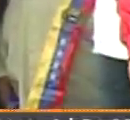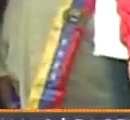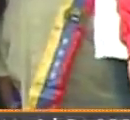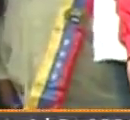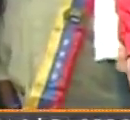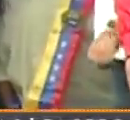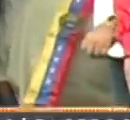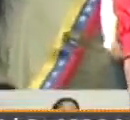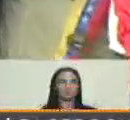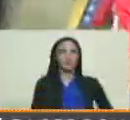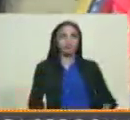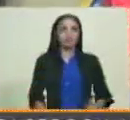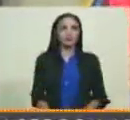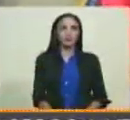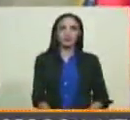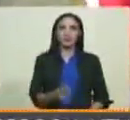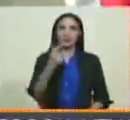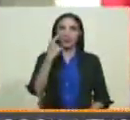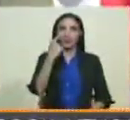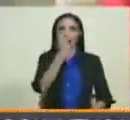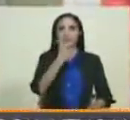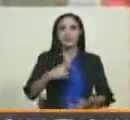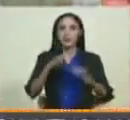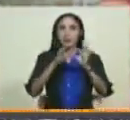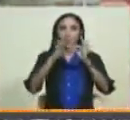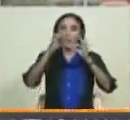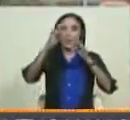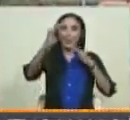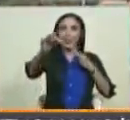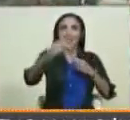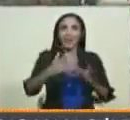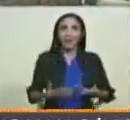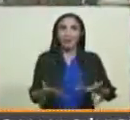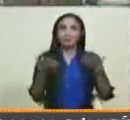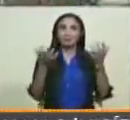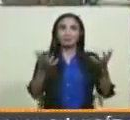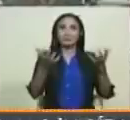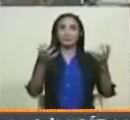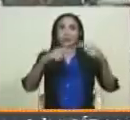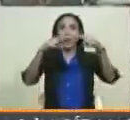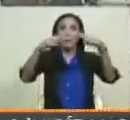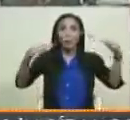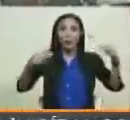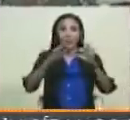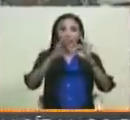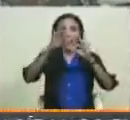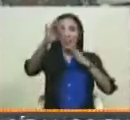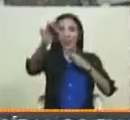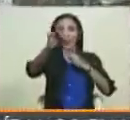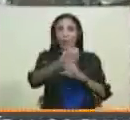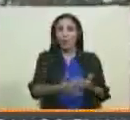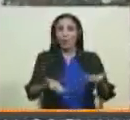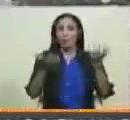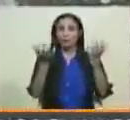Hasta más allá del puente, de la pasarela, de la carretera.